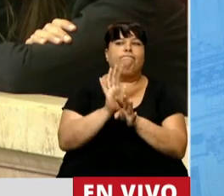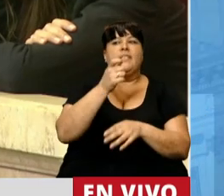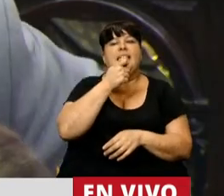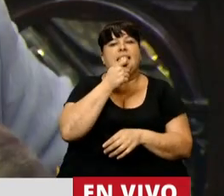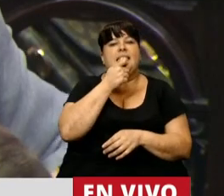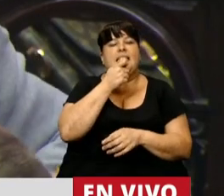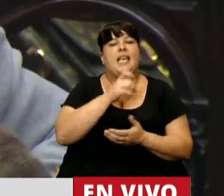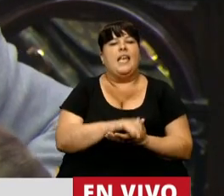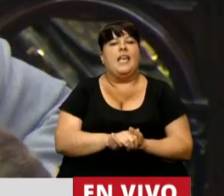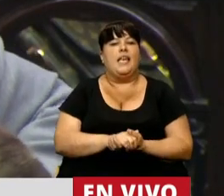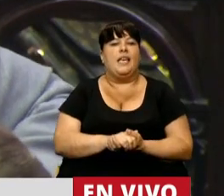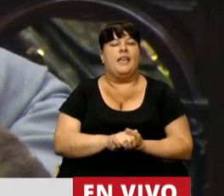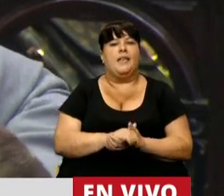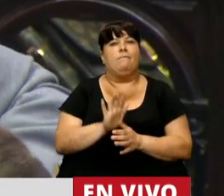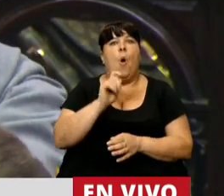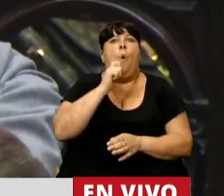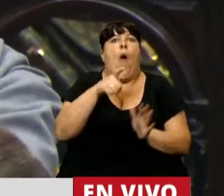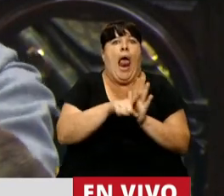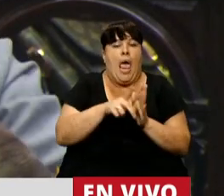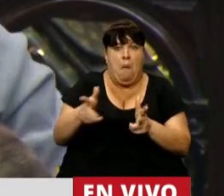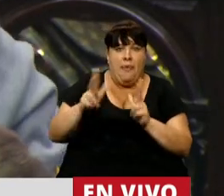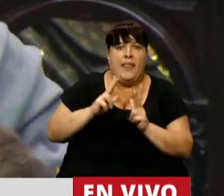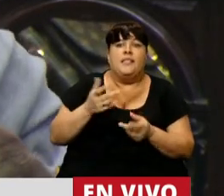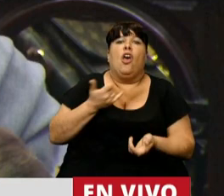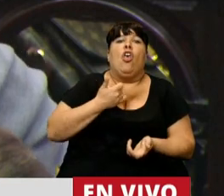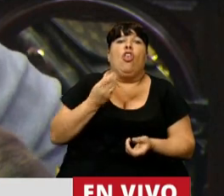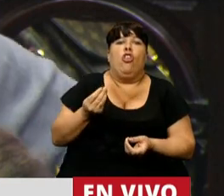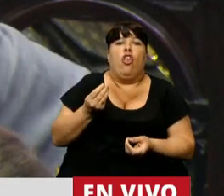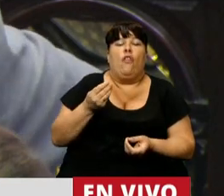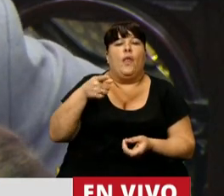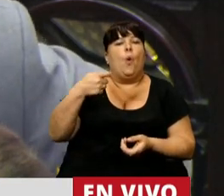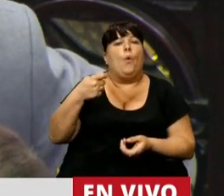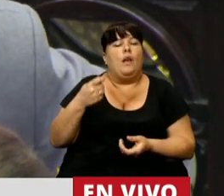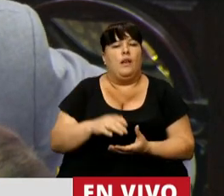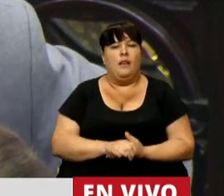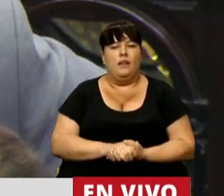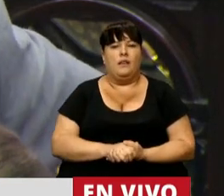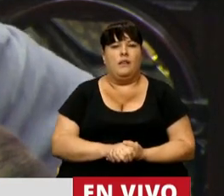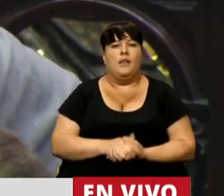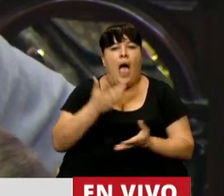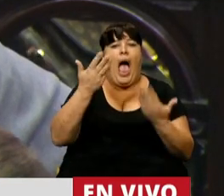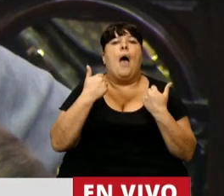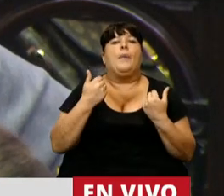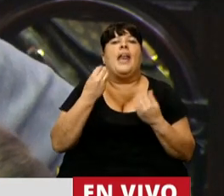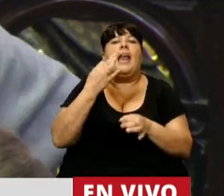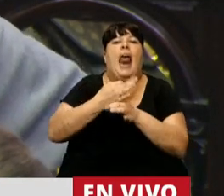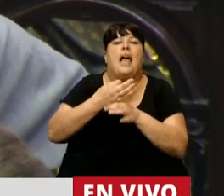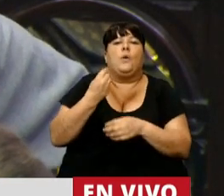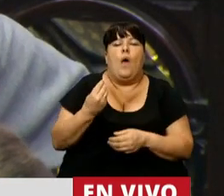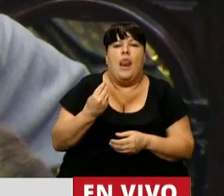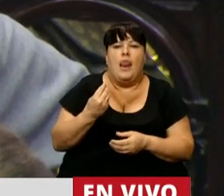esta sería tan bueno, me dirían, ¿dónde está ganando un solo jubilado? Que me muestren una